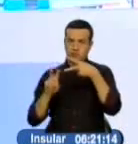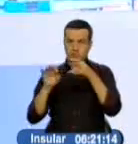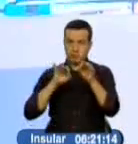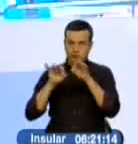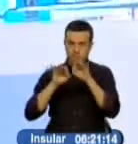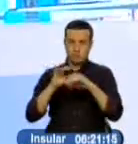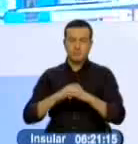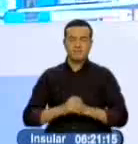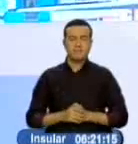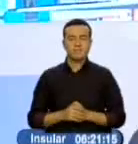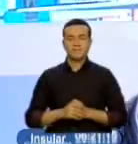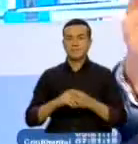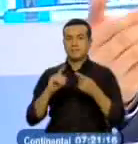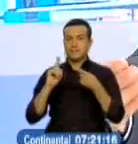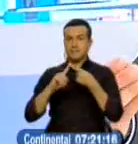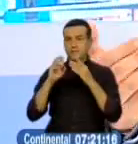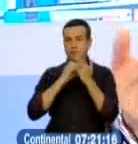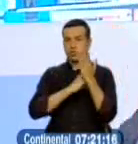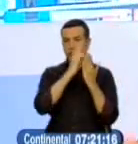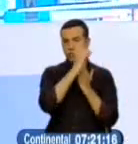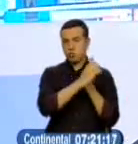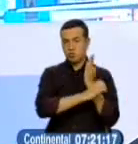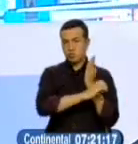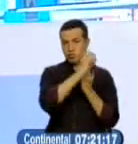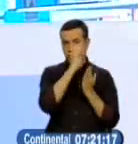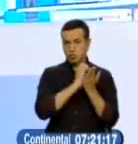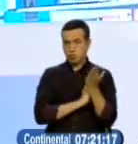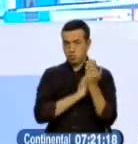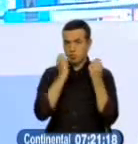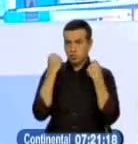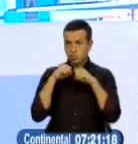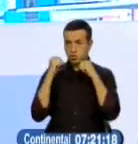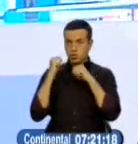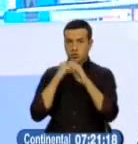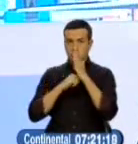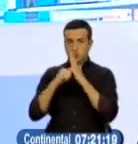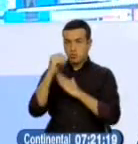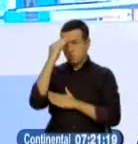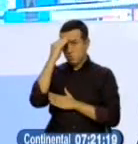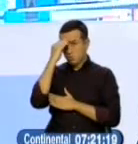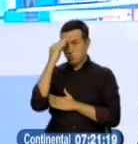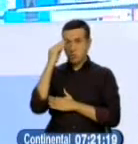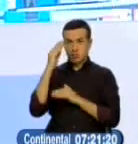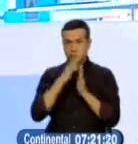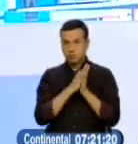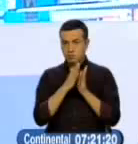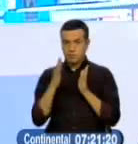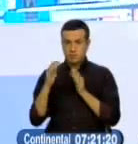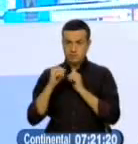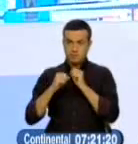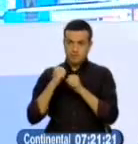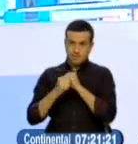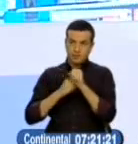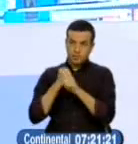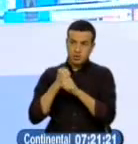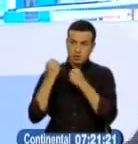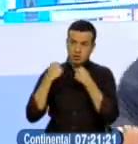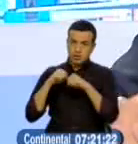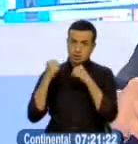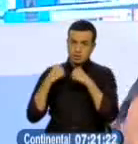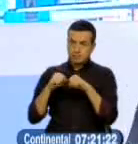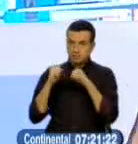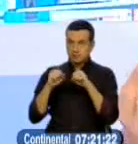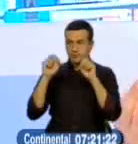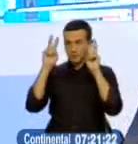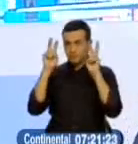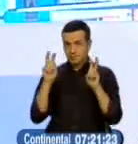aclararlos, digamos. La malla curricular es un esfuerzo que ha hecho el Ministerio en los últimos años. Estos